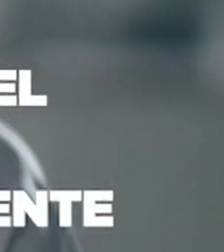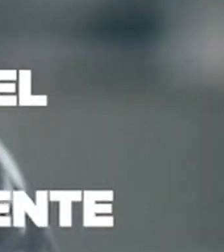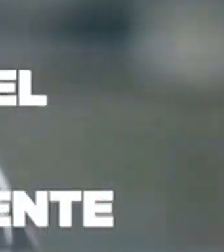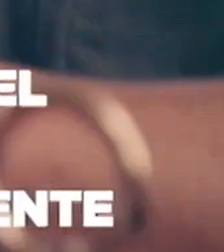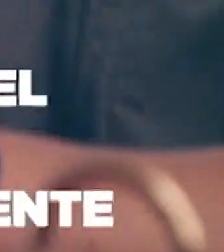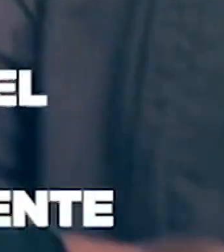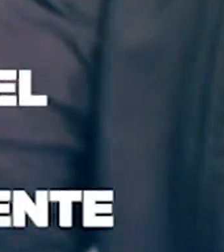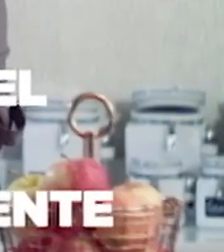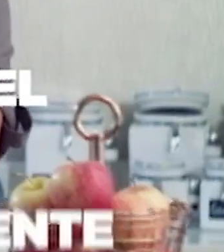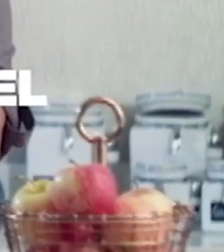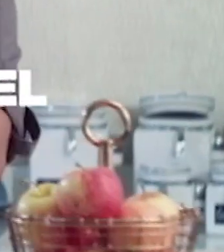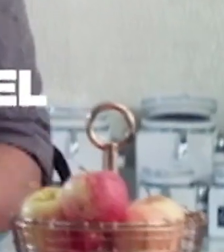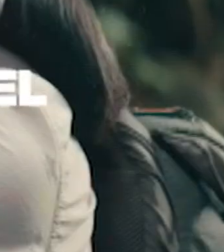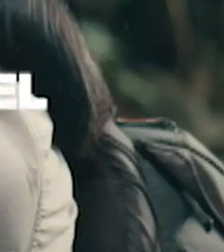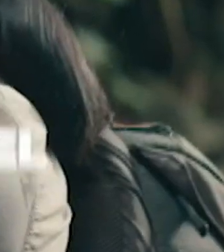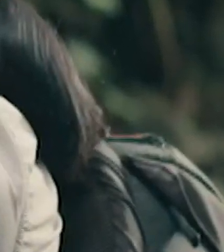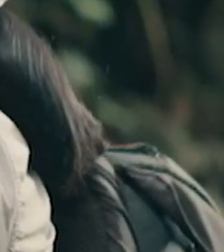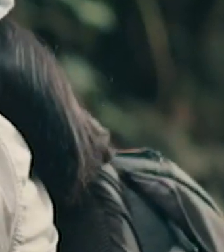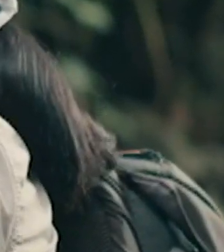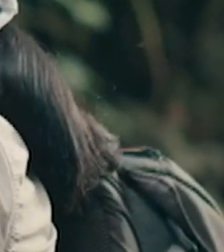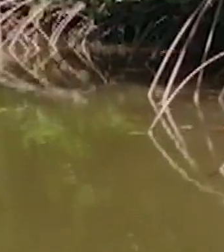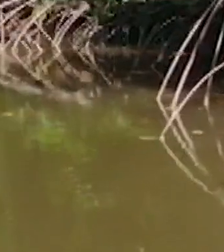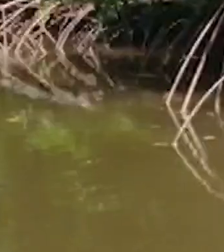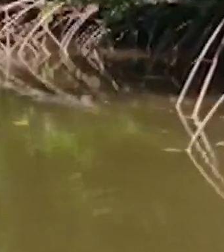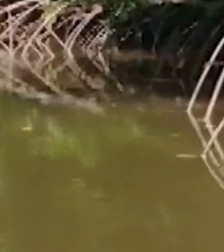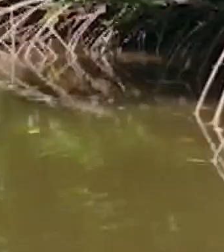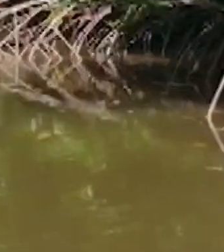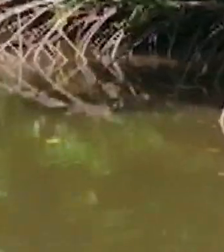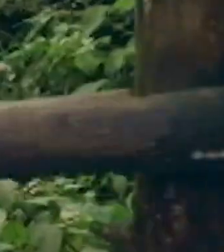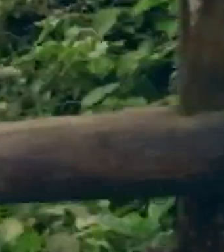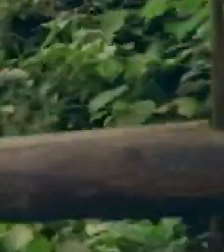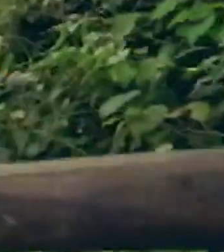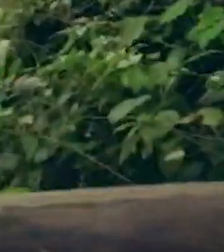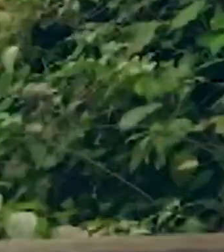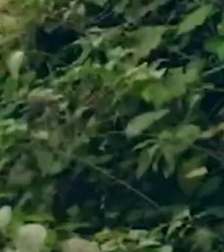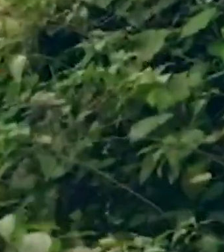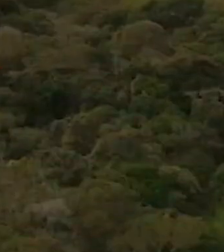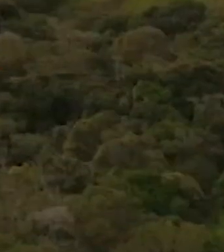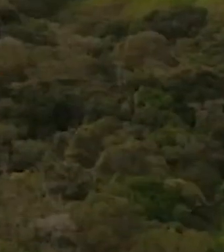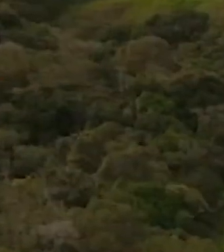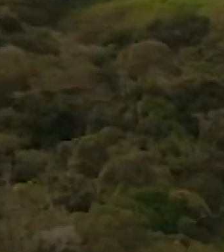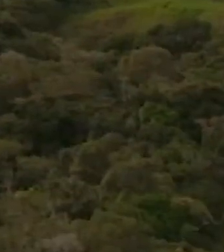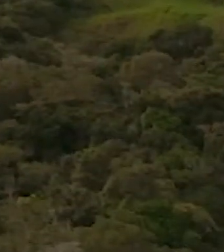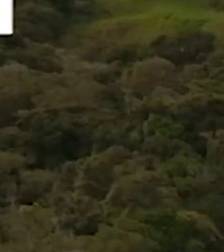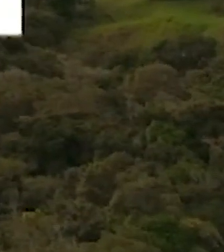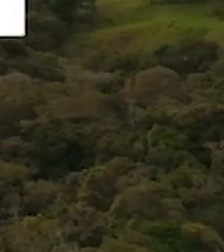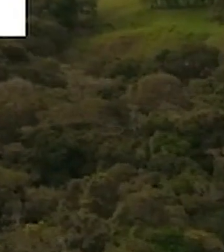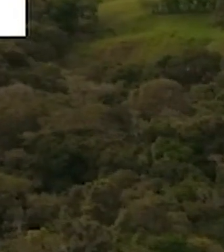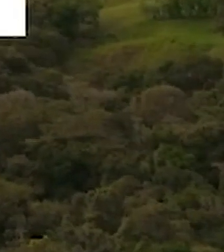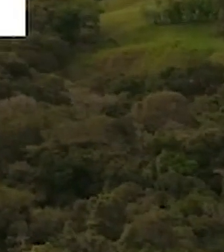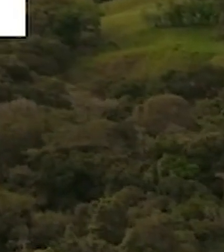para nosotros. Estamos más que listos para vernos de nuevo. Volvamos a turistear por Costa Rica. Ingresa a